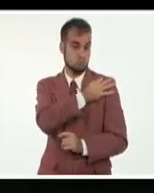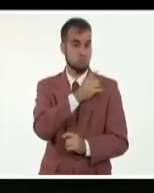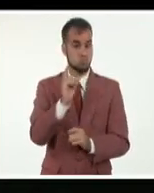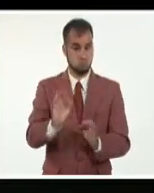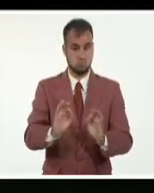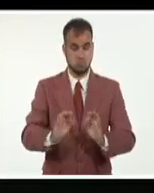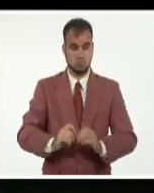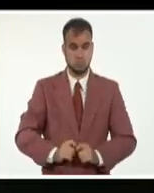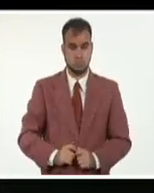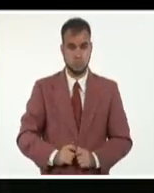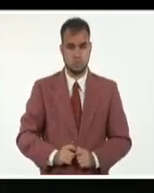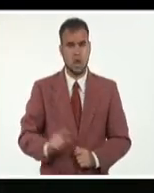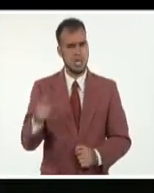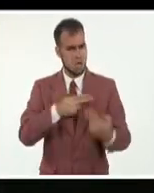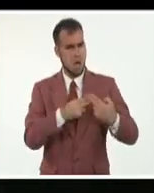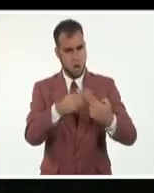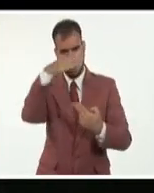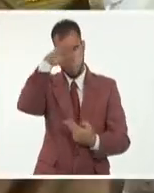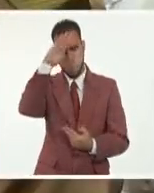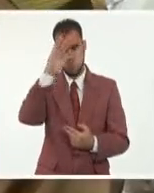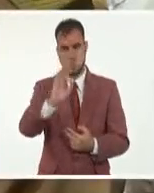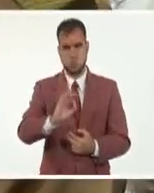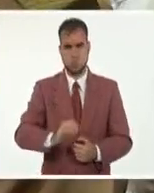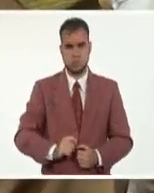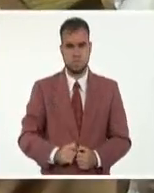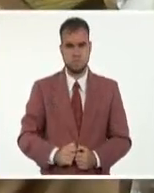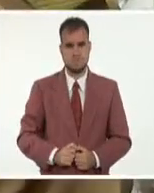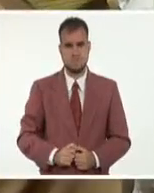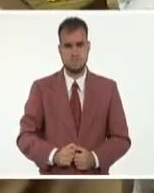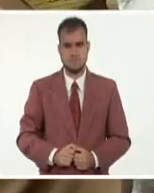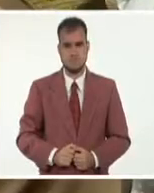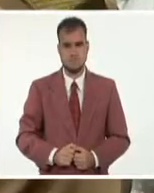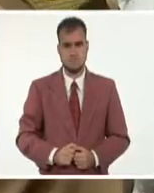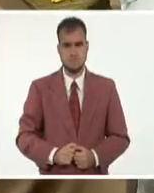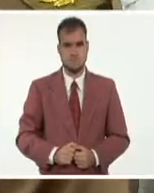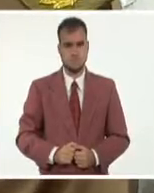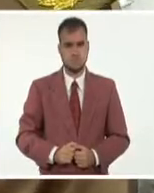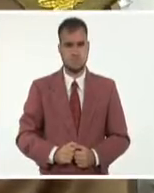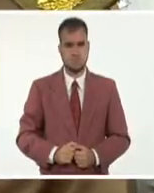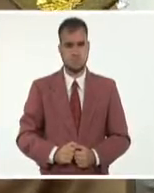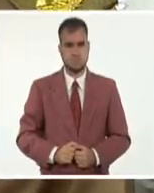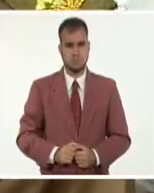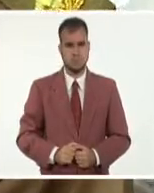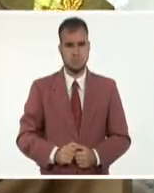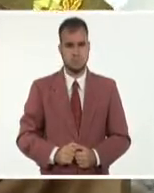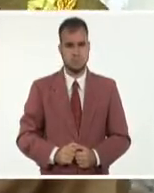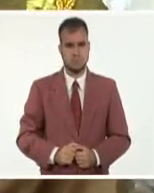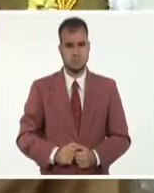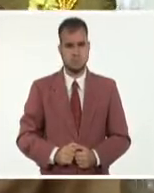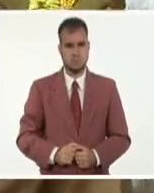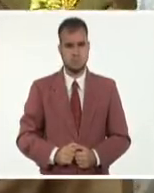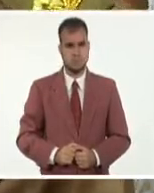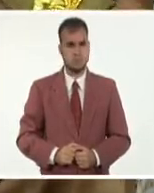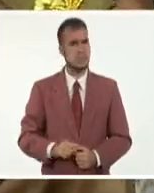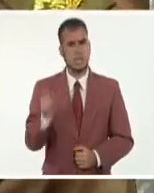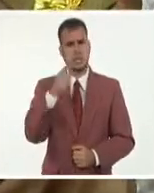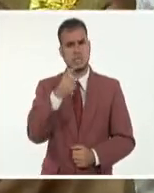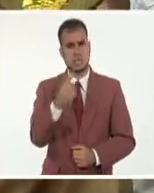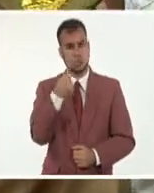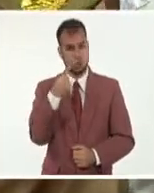revolución, héroe de la República de Cuba. Cada vez que veo el orgullo de